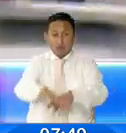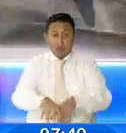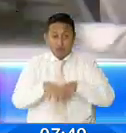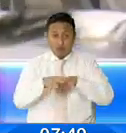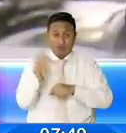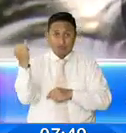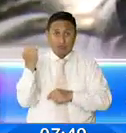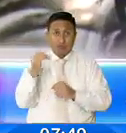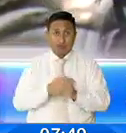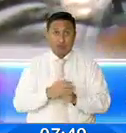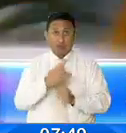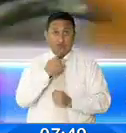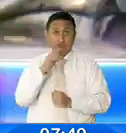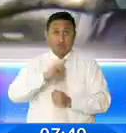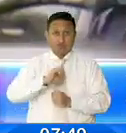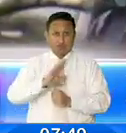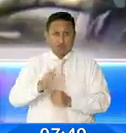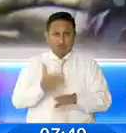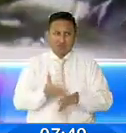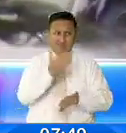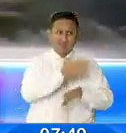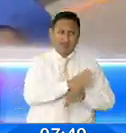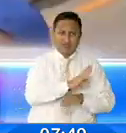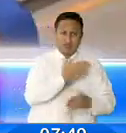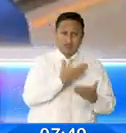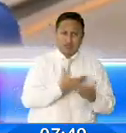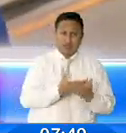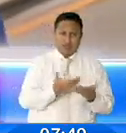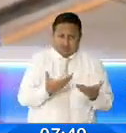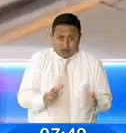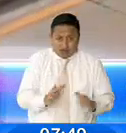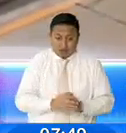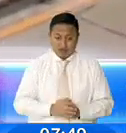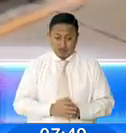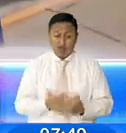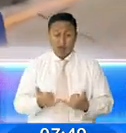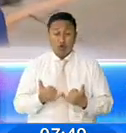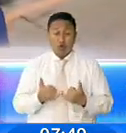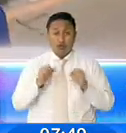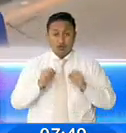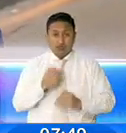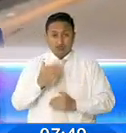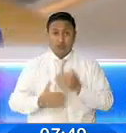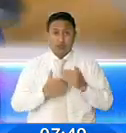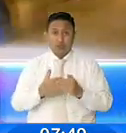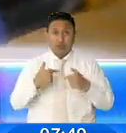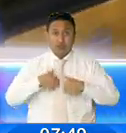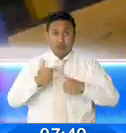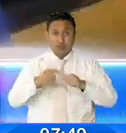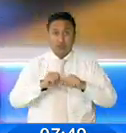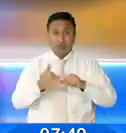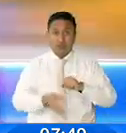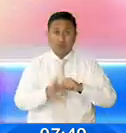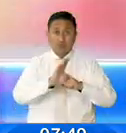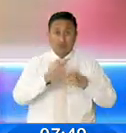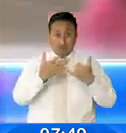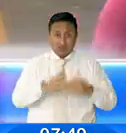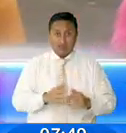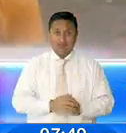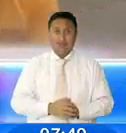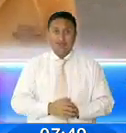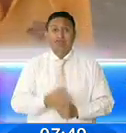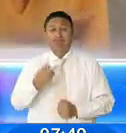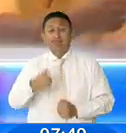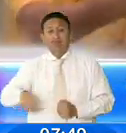que asegura haber estado planteando desde mucho antes, pero aspira a que se cristalice tras conseguir la curul en la asamblea. Así también